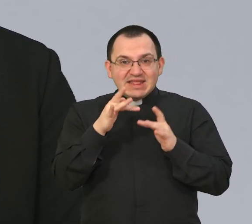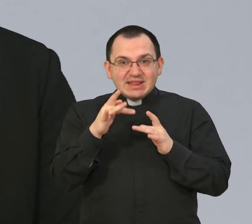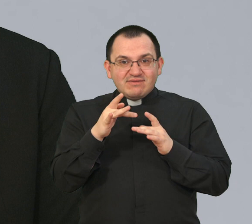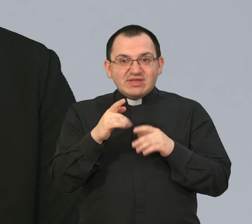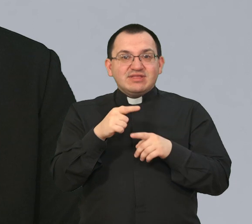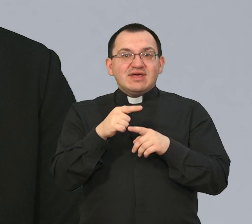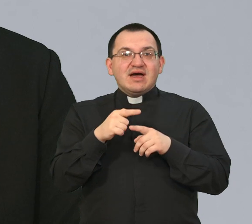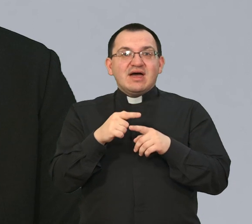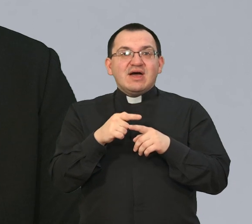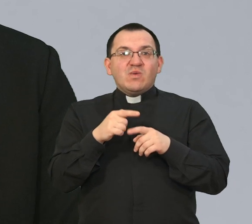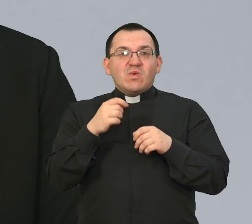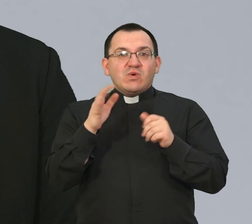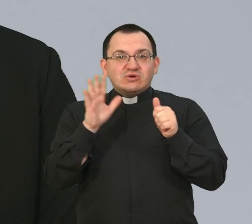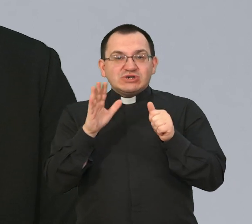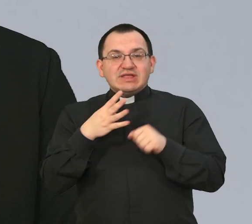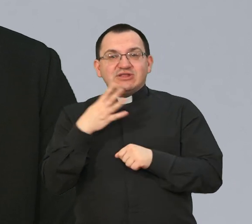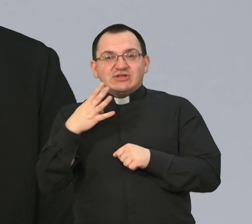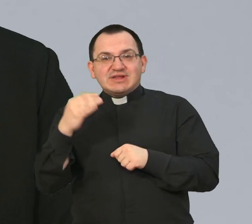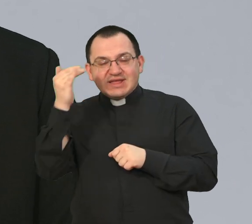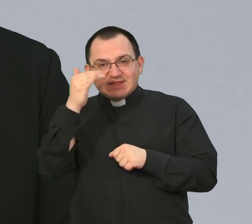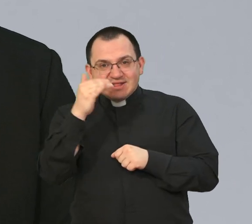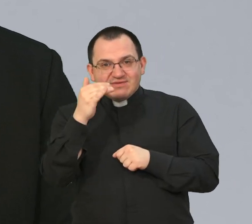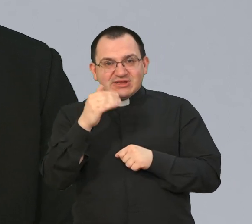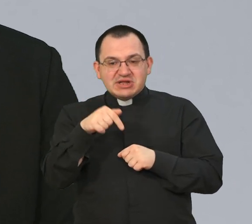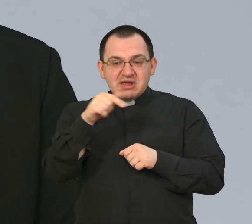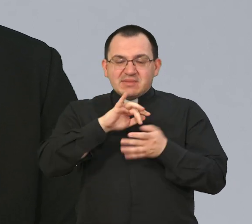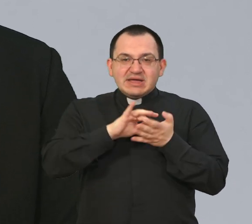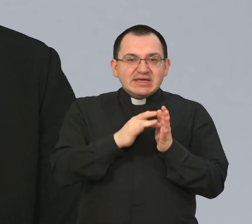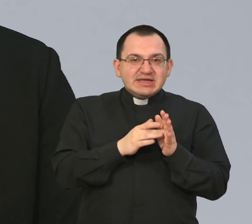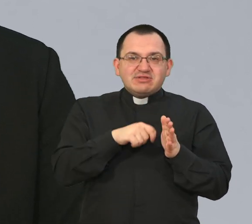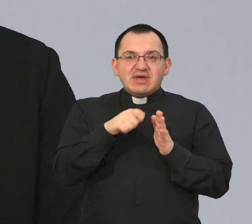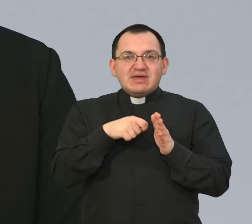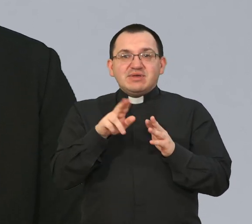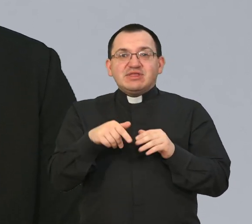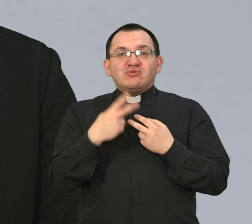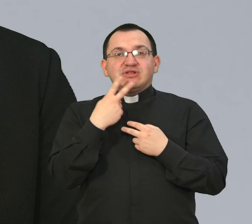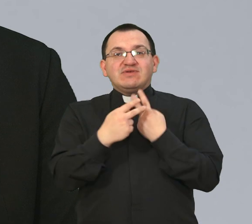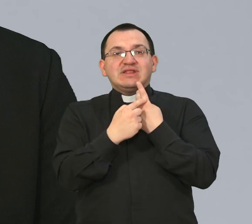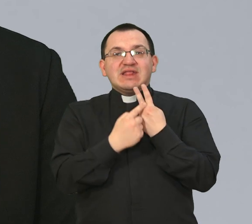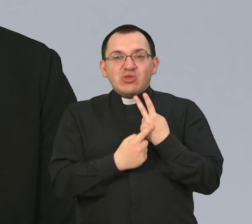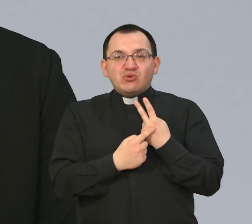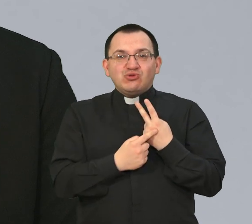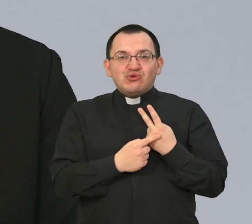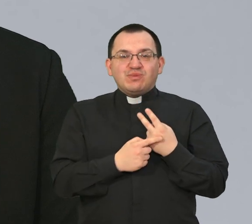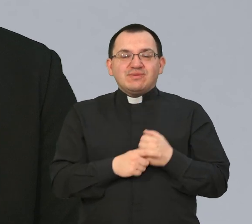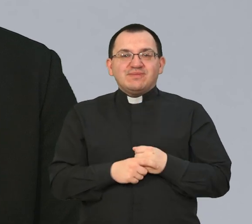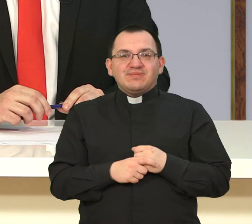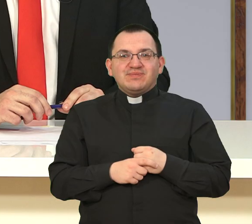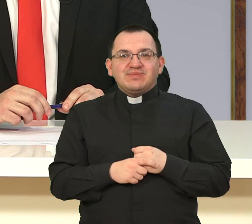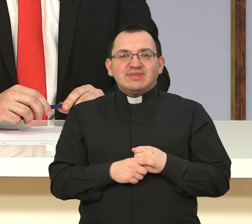od 18.40, a sve emisije, pa i onu radijsku, možete pronaći na YouTube kanalu Varaždinske